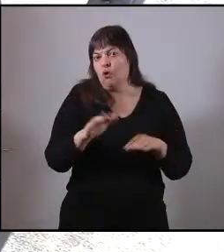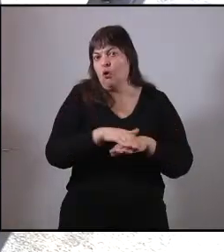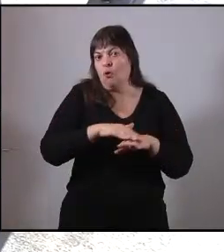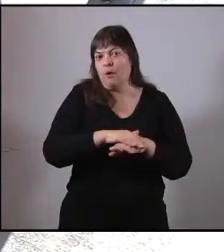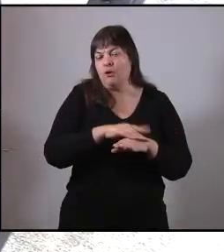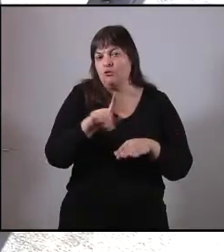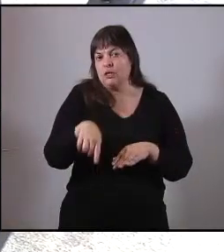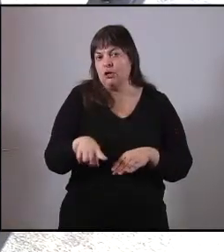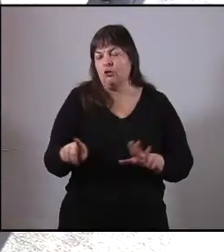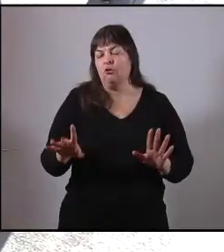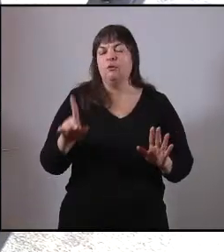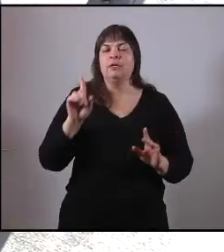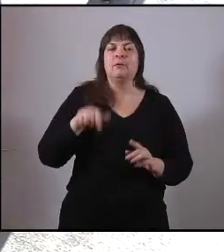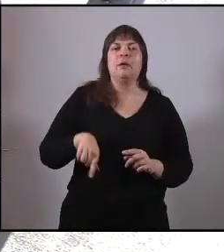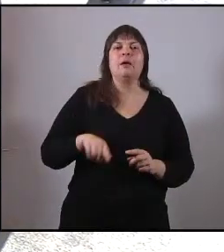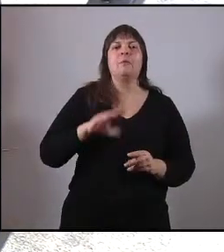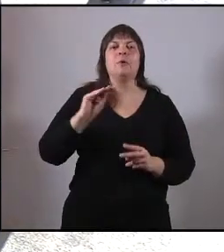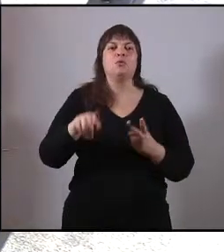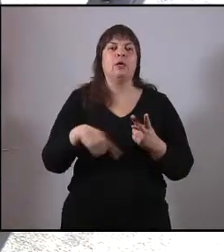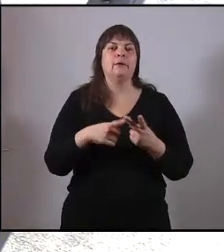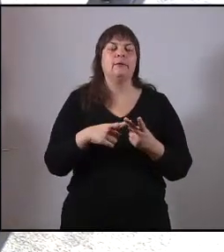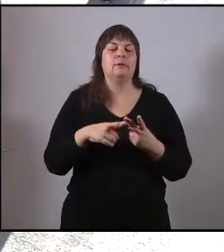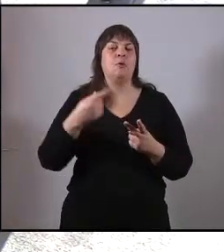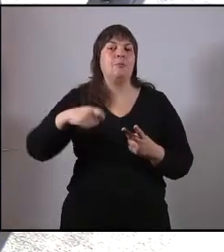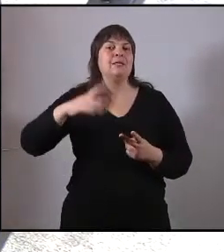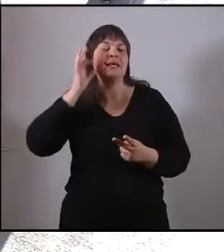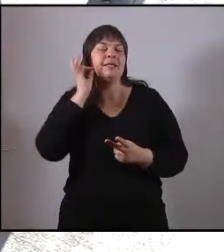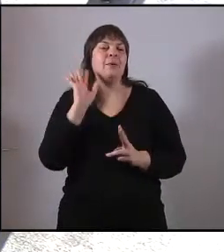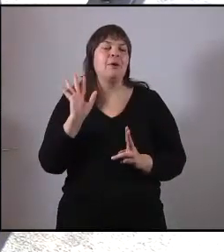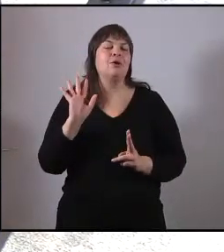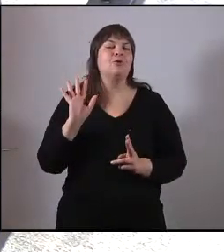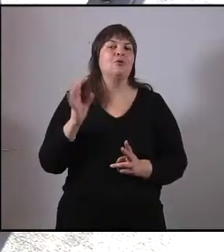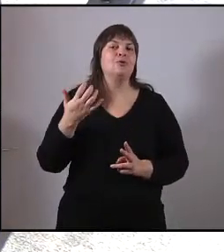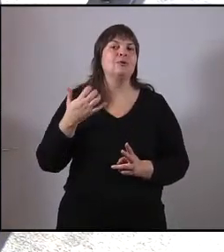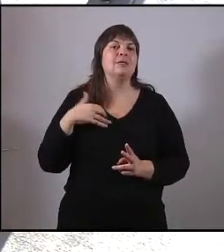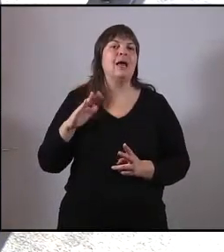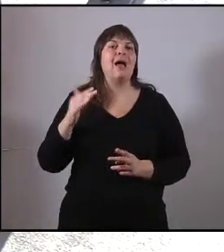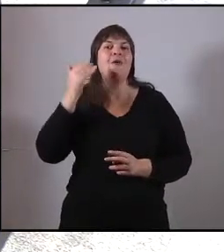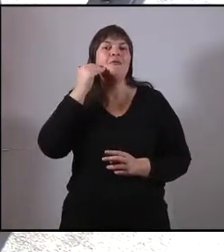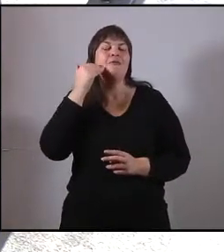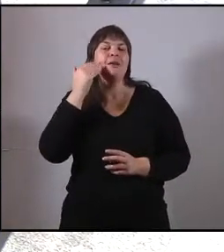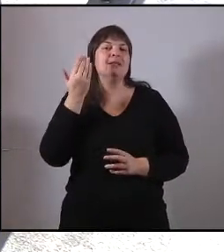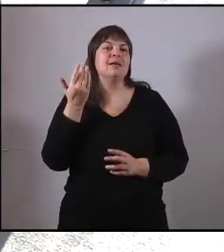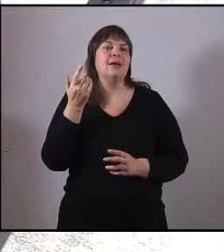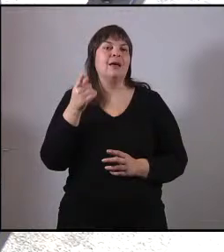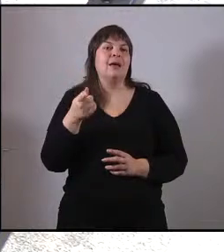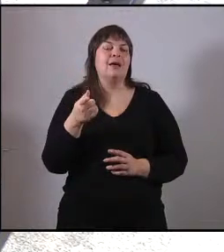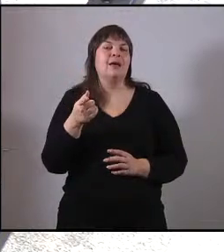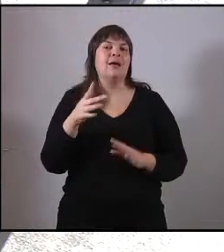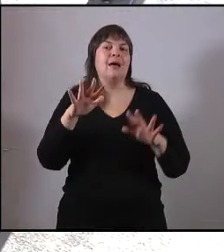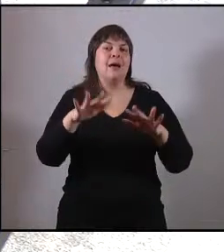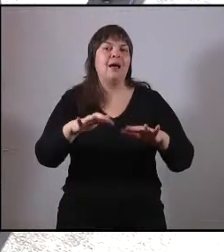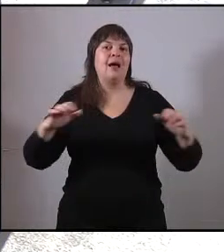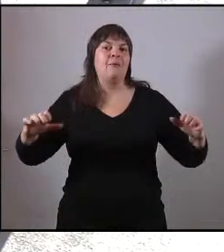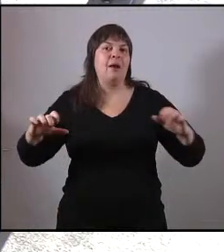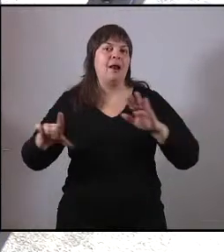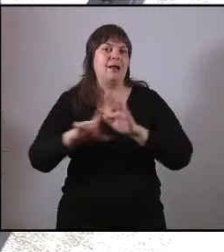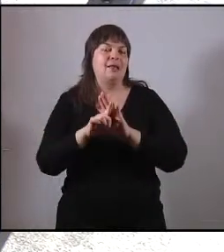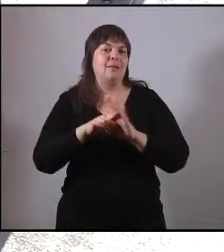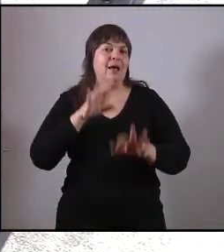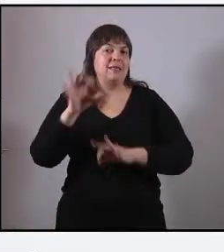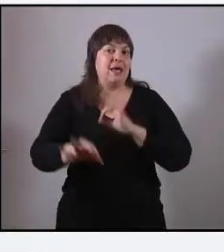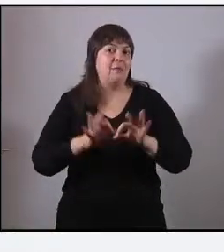gobernabilidad. Y también le quería preguntar, aunque sabemos que es de la presidenta, si ya tienen una fecha de conformación de la nueva Cámara Legislativa, de la Asamblea.